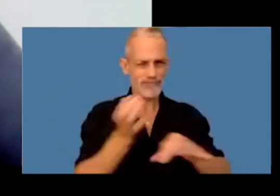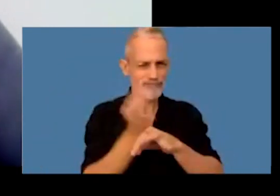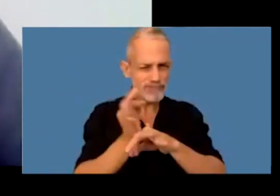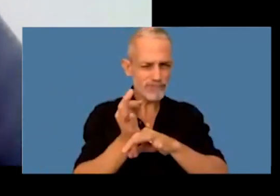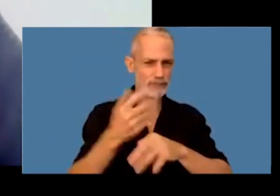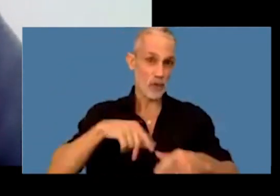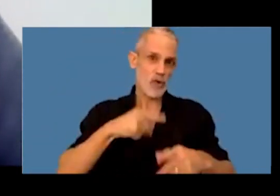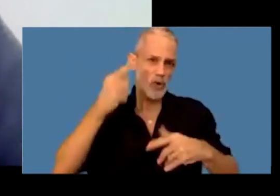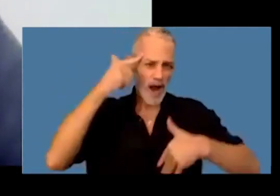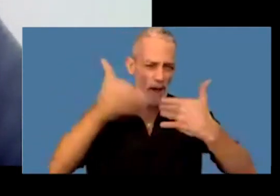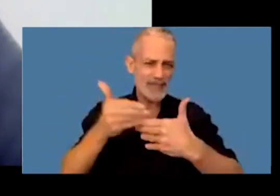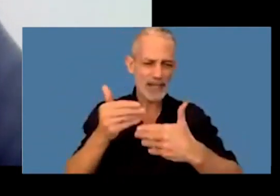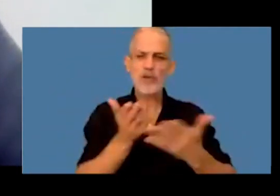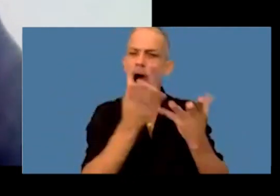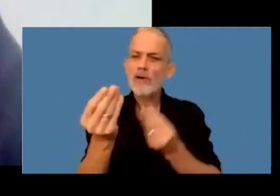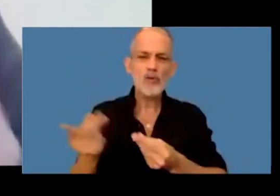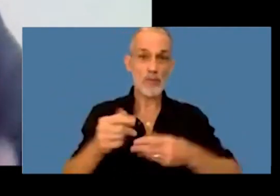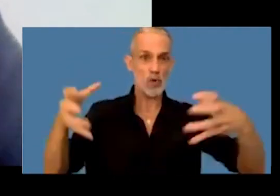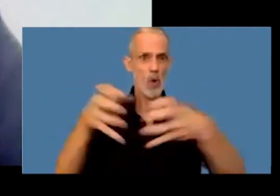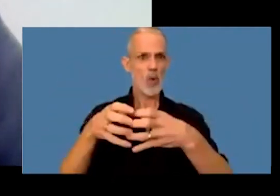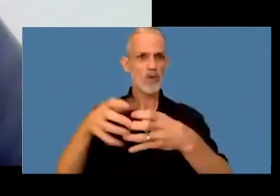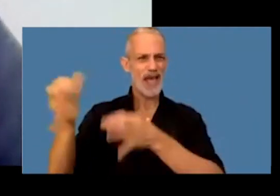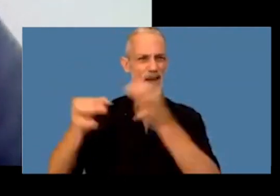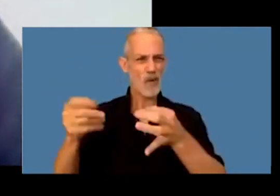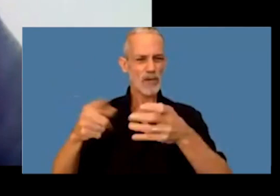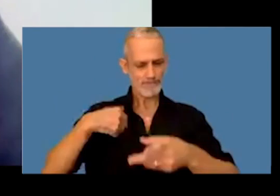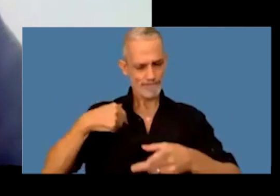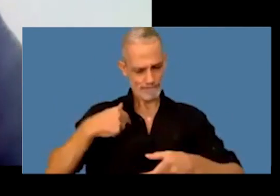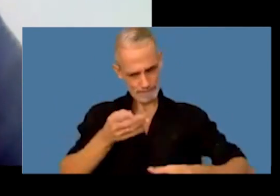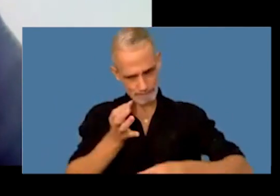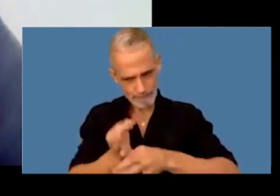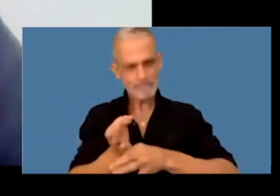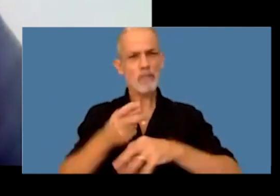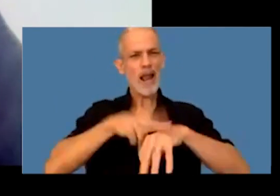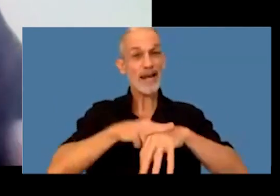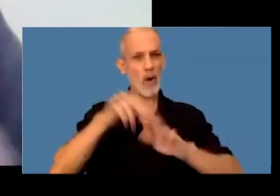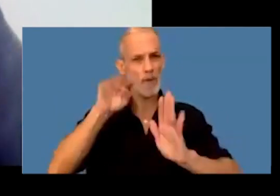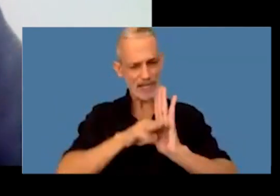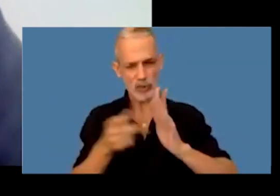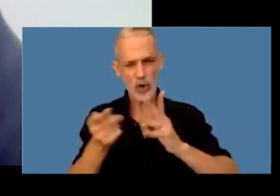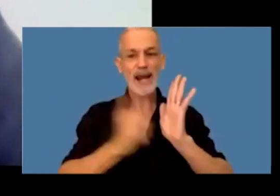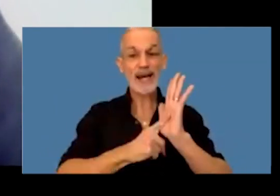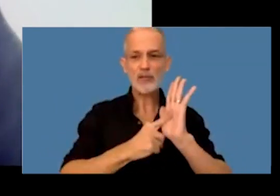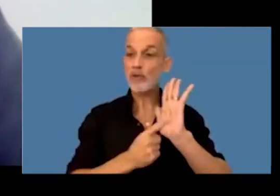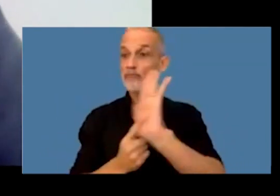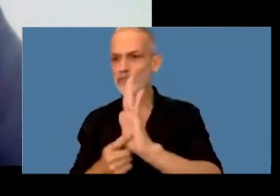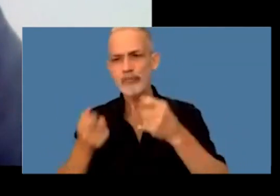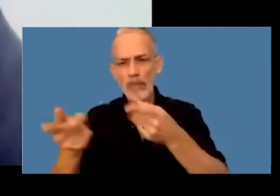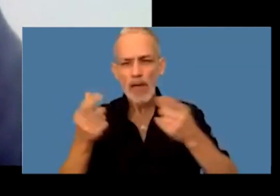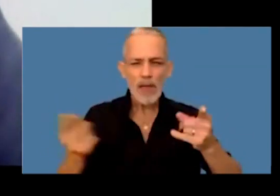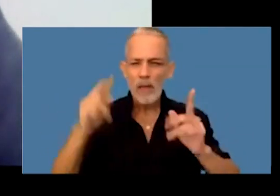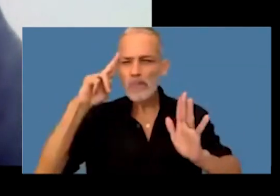eso asistimos a las juntas evaluadoras, por eso también generamos estas recomendaciones y las resoluciones para que se apliquen